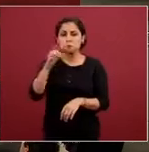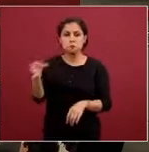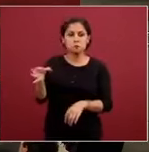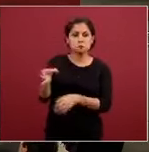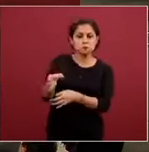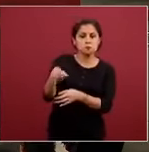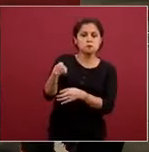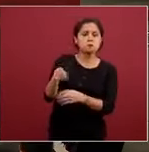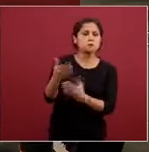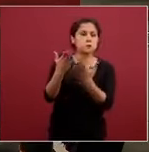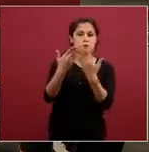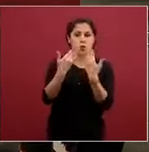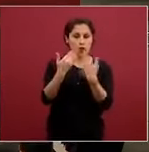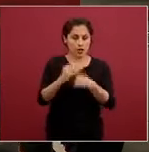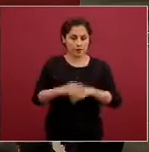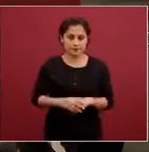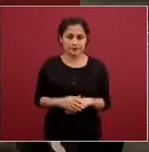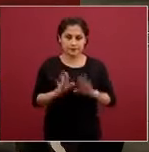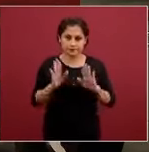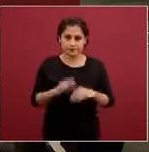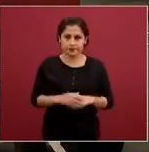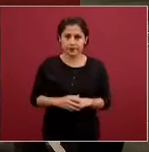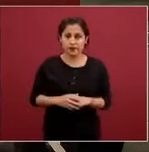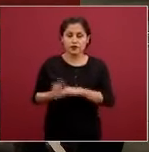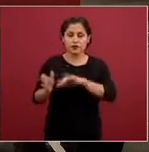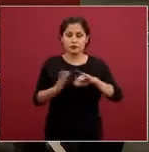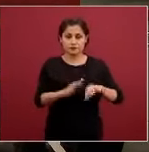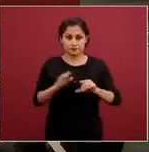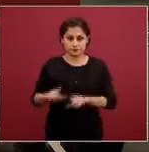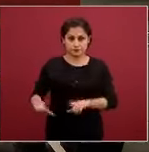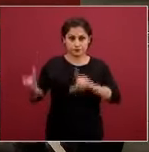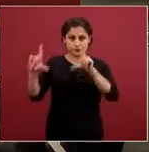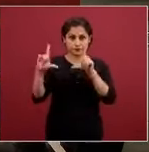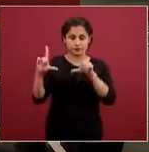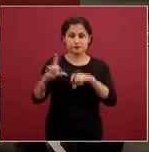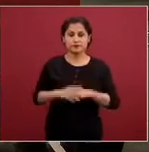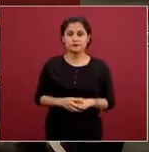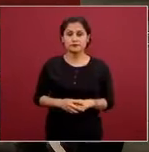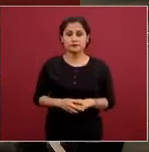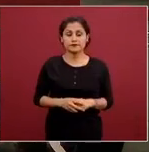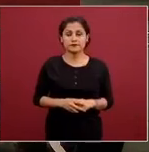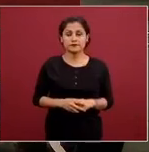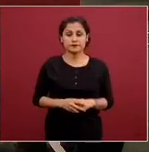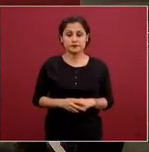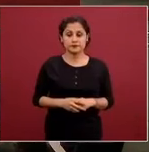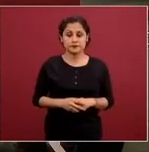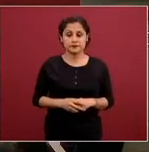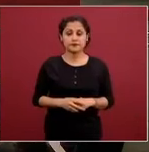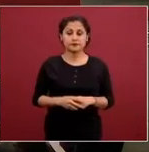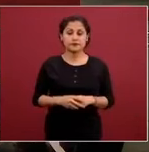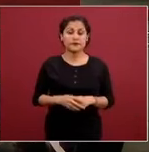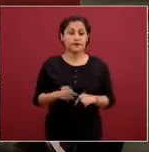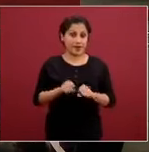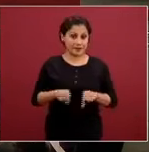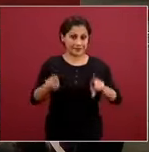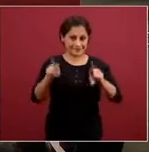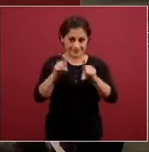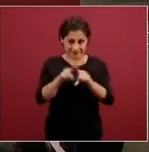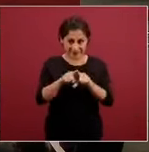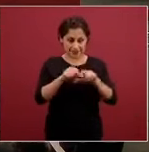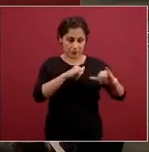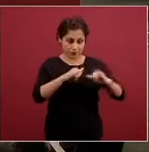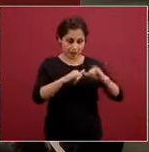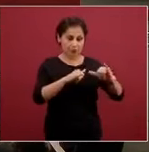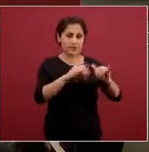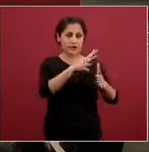demográfica. En la siguiente diapositiva tenemos esta misma tasa que la vimos en el mapa, pero